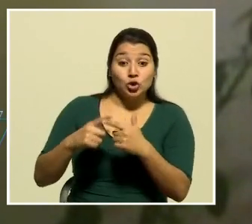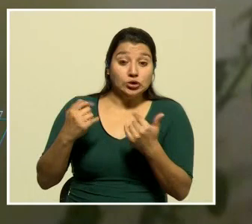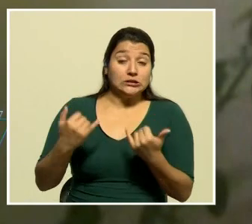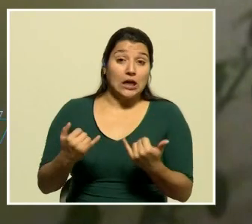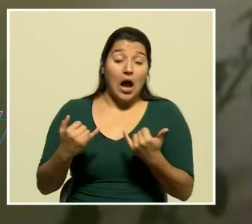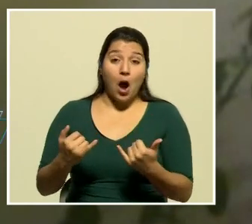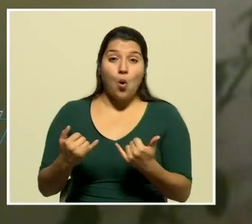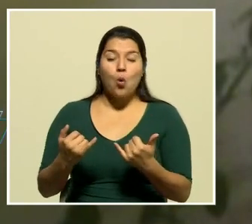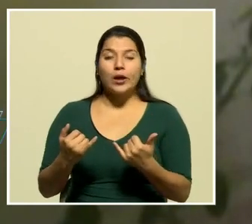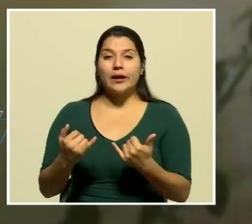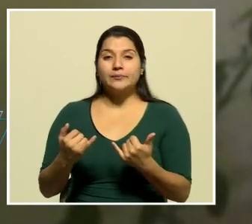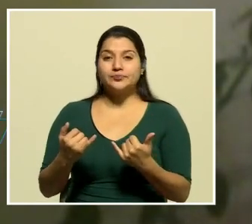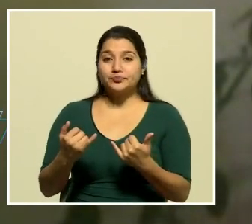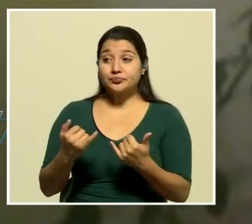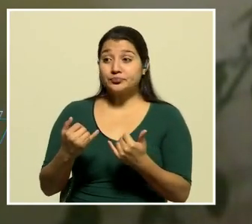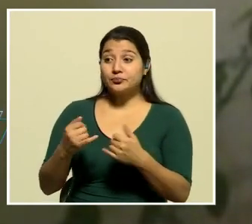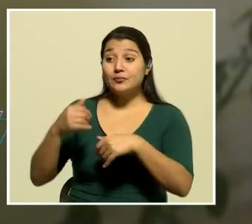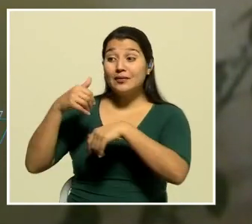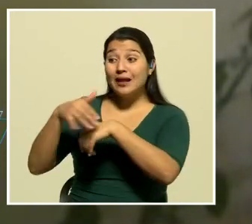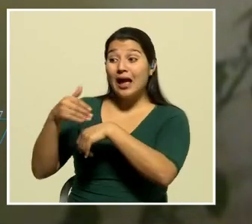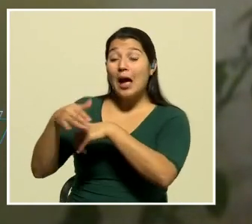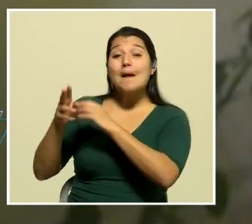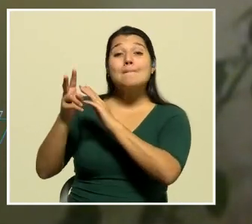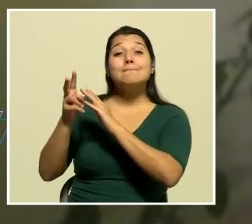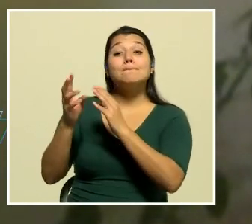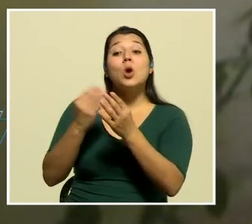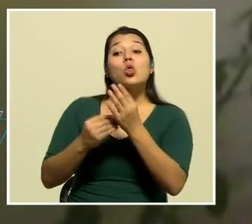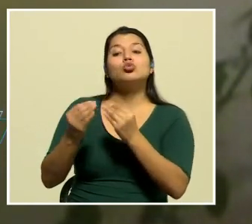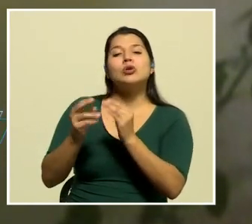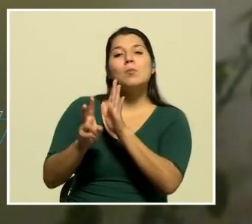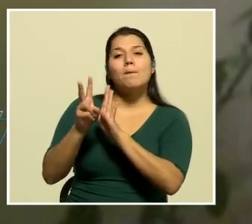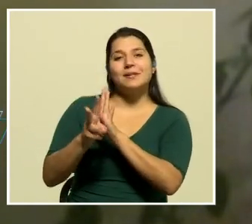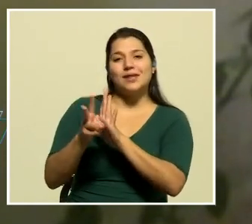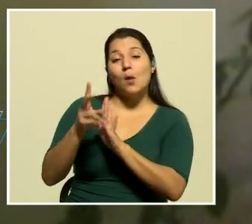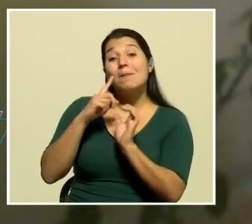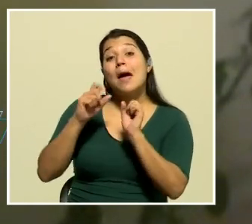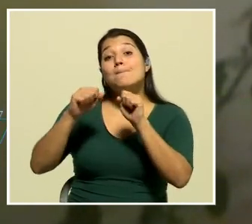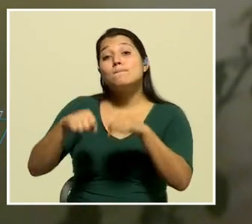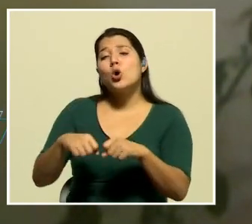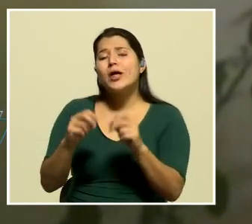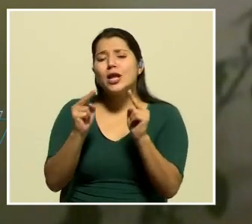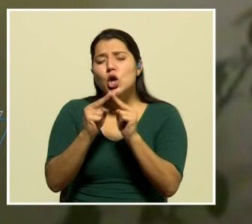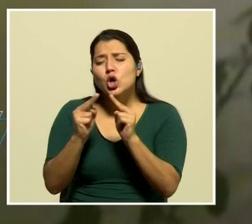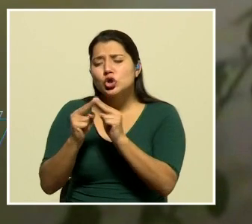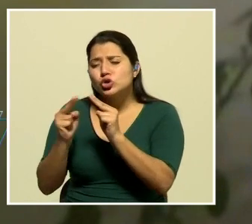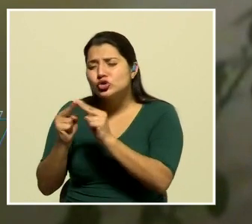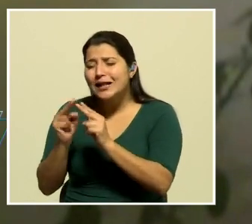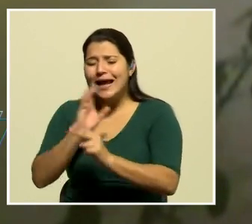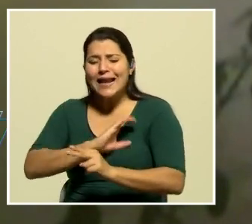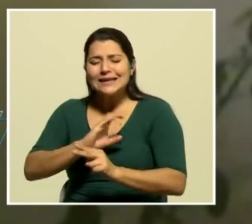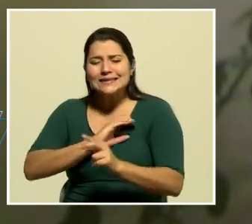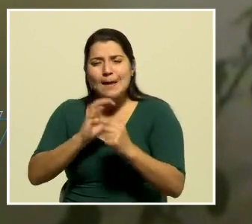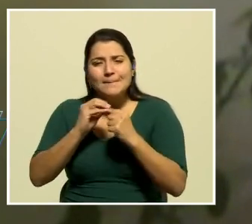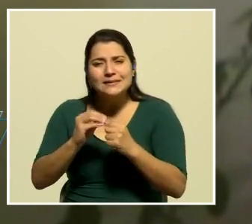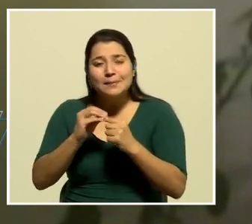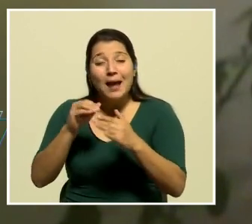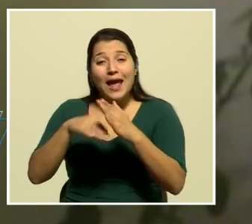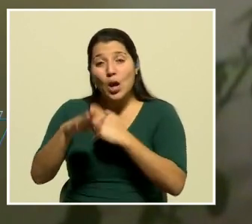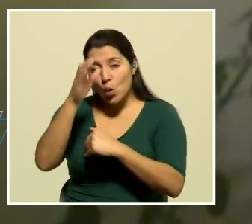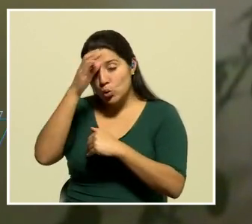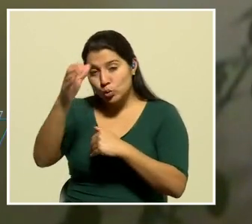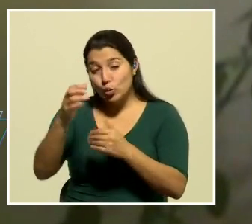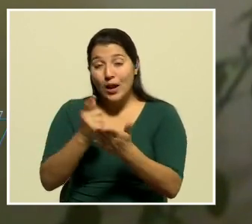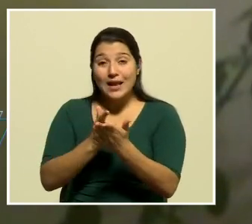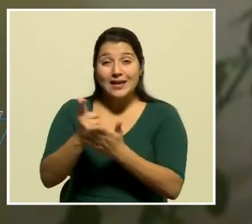generando una serie de videos para conocer los puntos esenciales de la cultura de Liberia, de Nicoya y Santa Cruz,